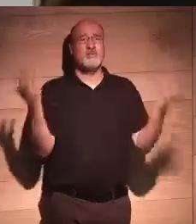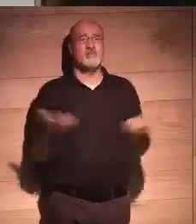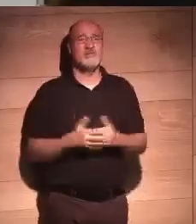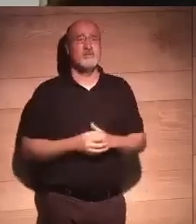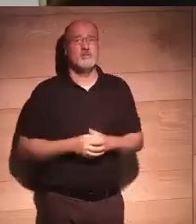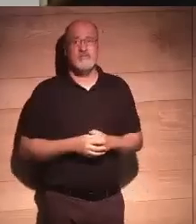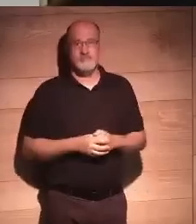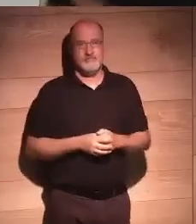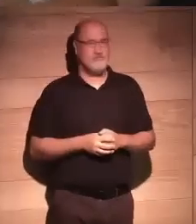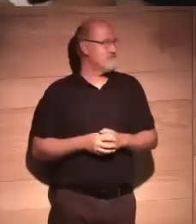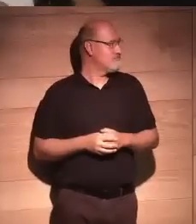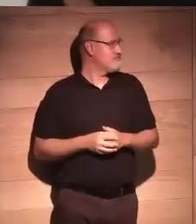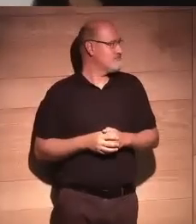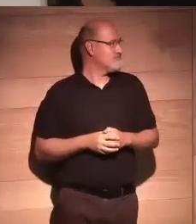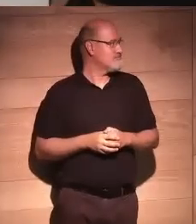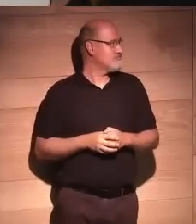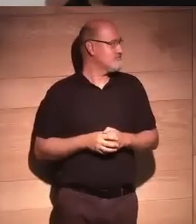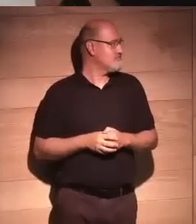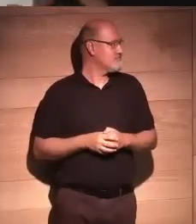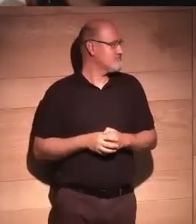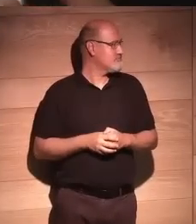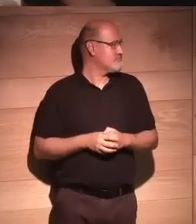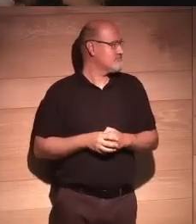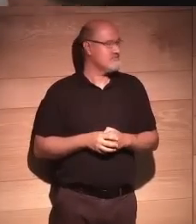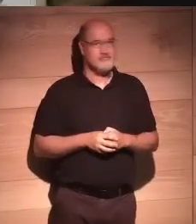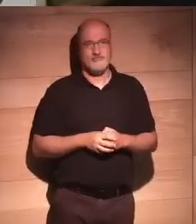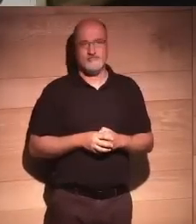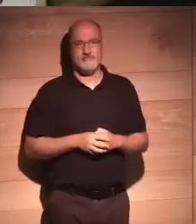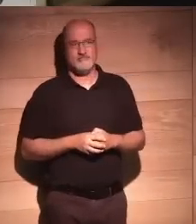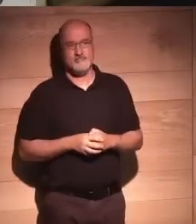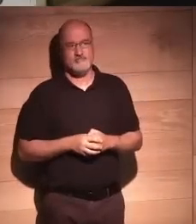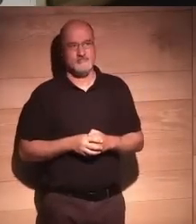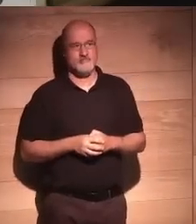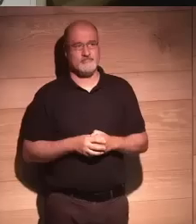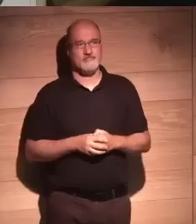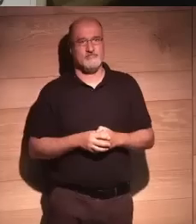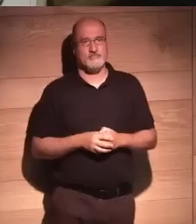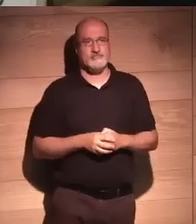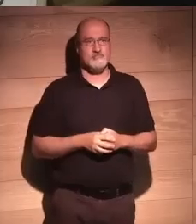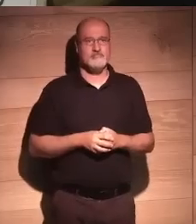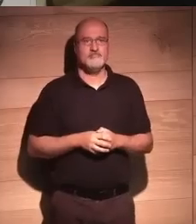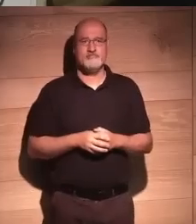No le oímos. Le acerca Le acercan un mi compañera un micro.